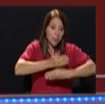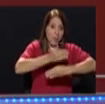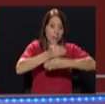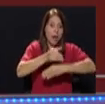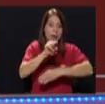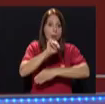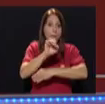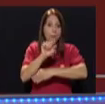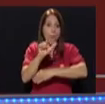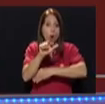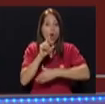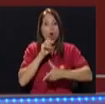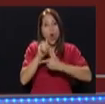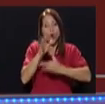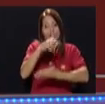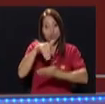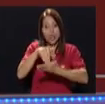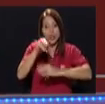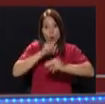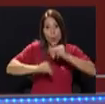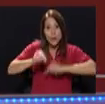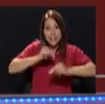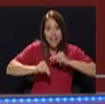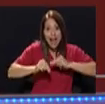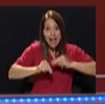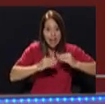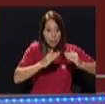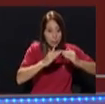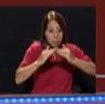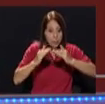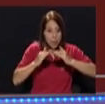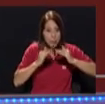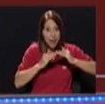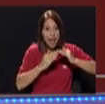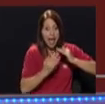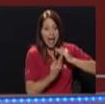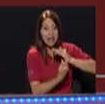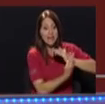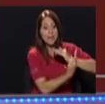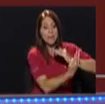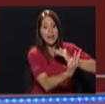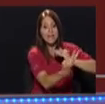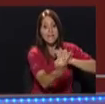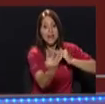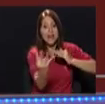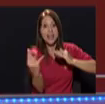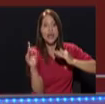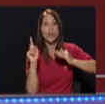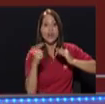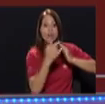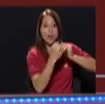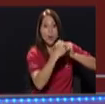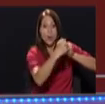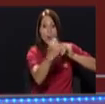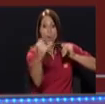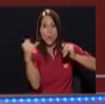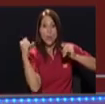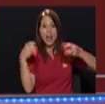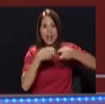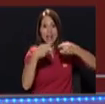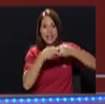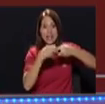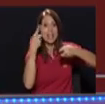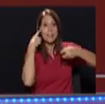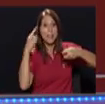los grandes moles, poner a nivel periférico cercas eléctricas o algo que involucre, que los ahuyente, para